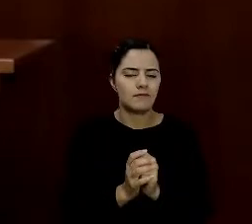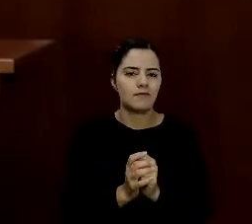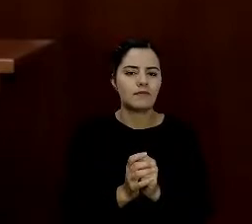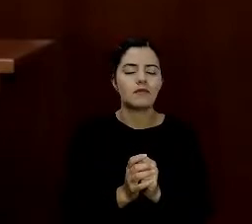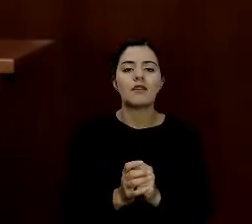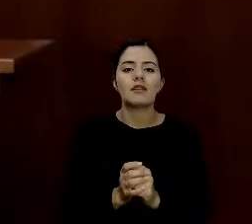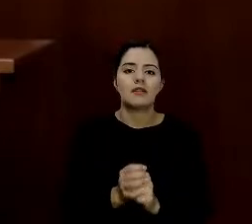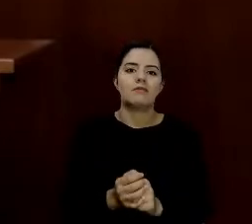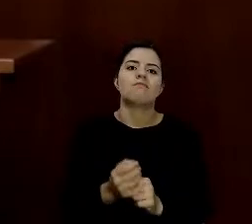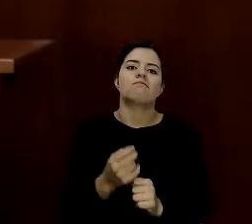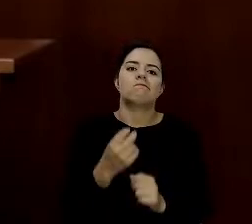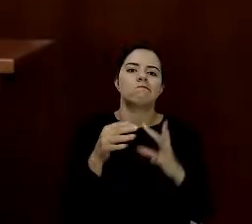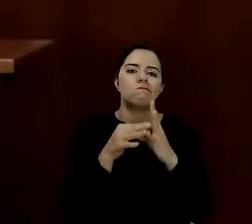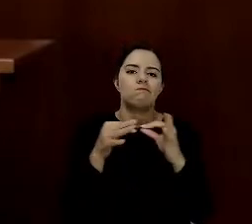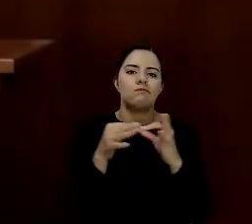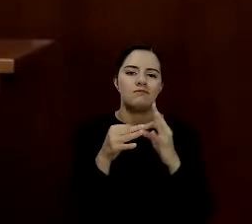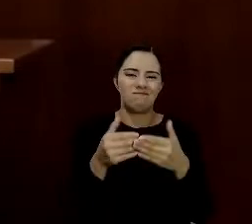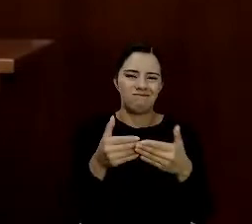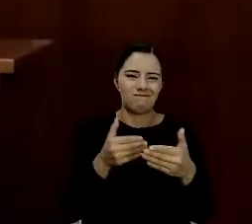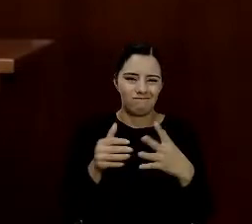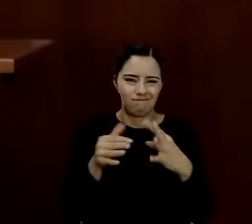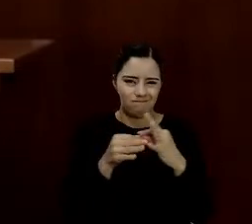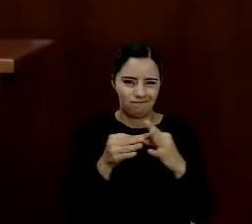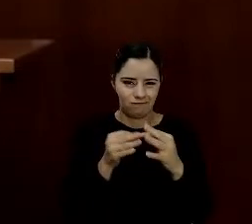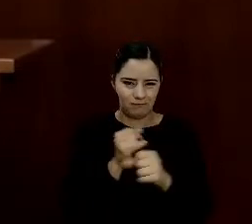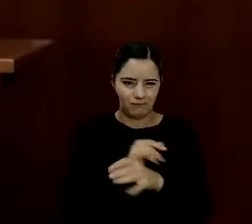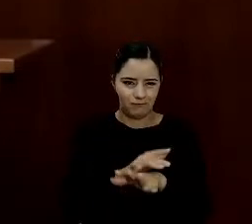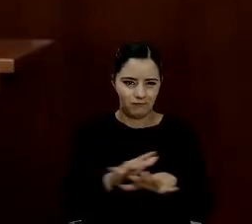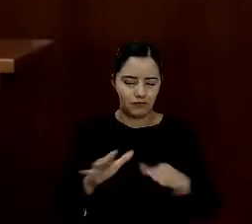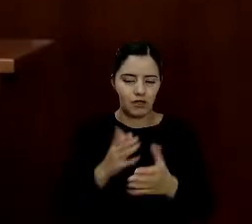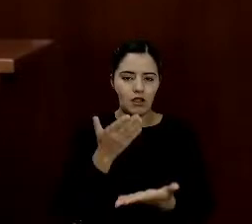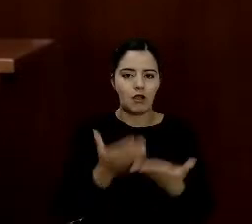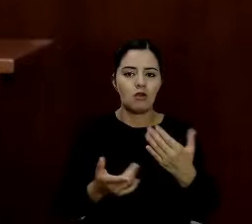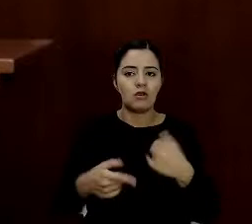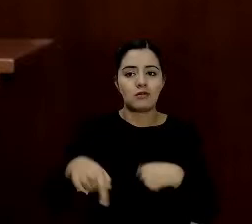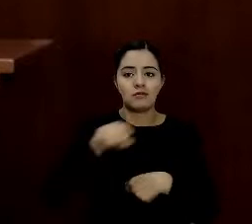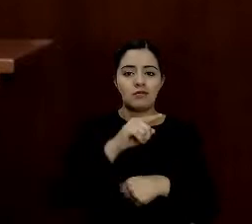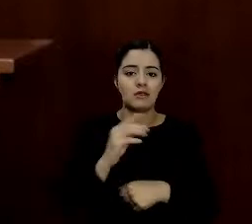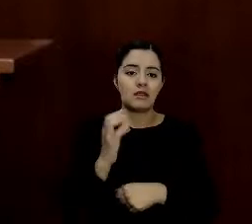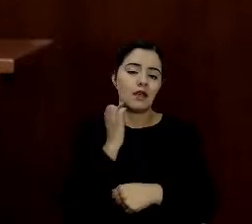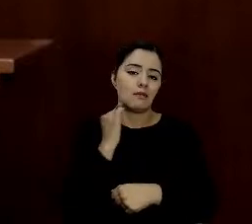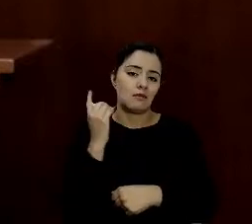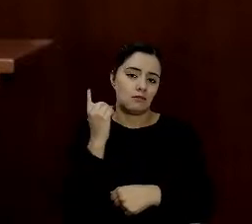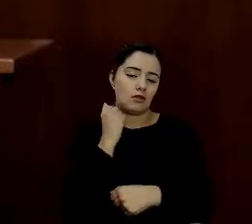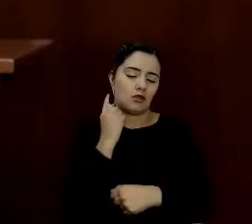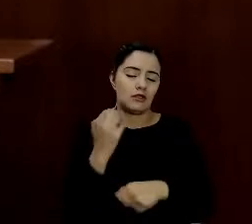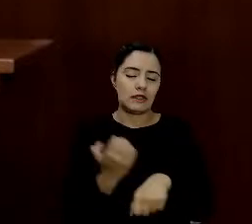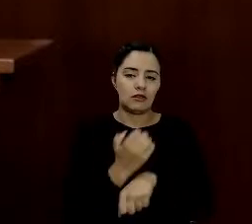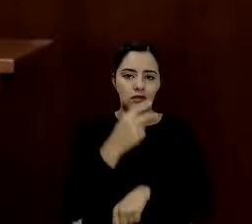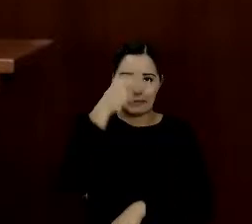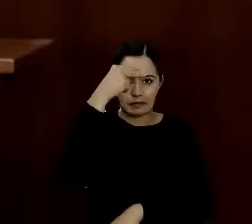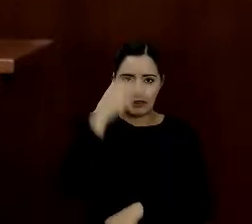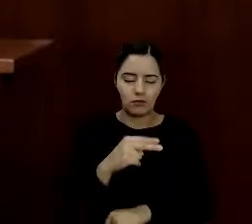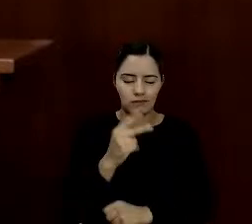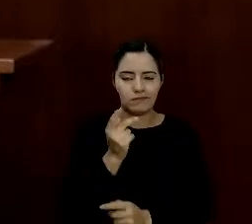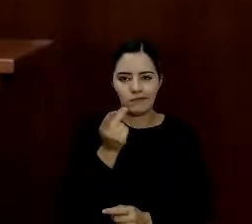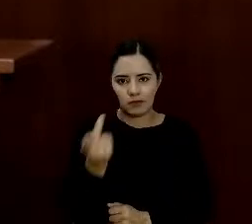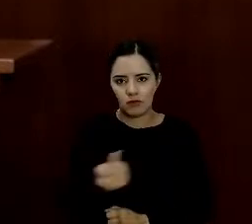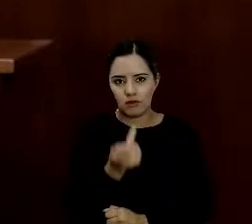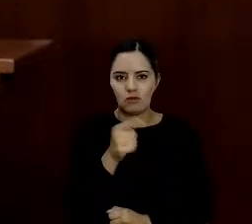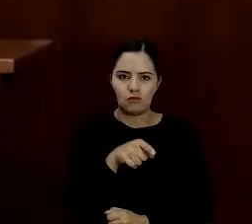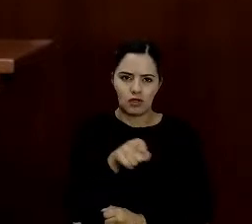conformidad con lo anteriormente expuesto se somete ante esta honorable legislatura del Estado de México el presente